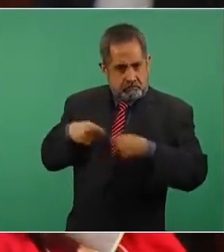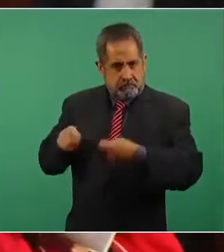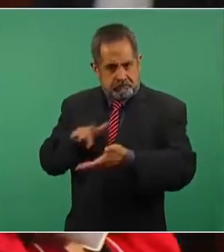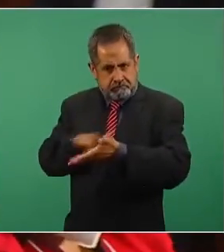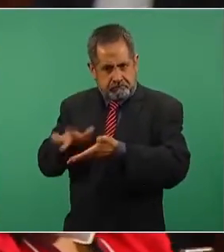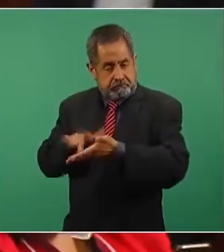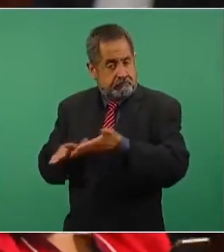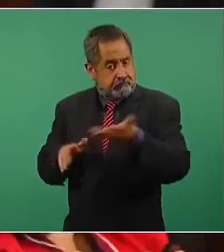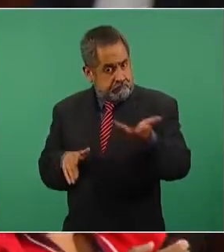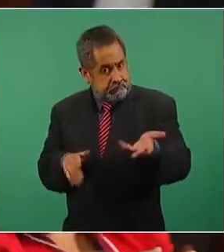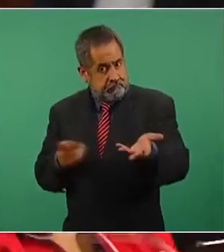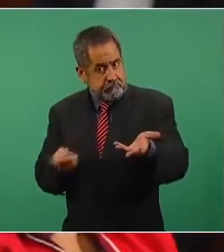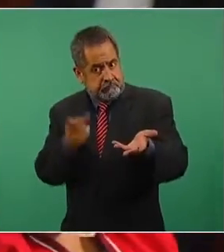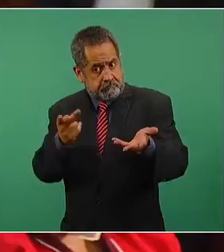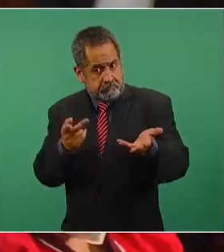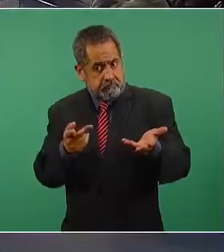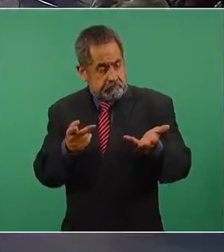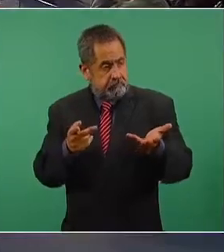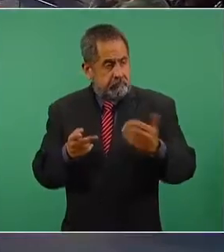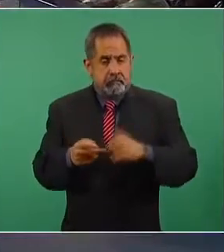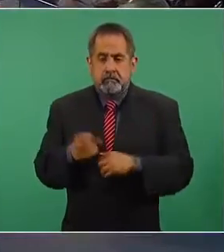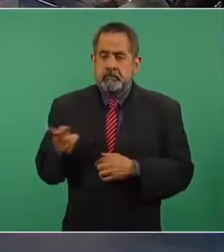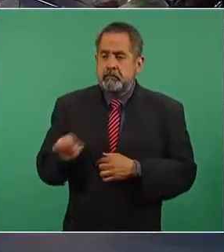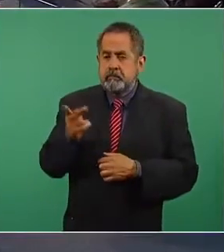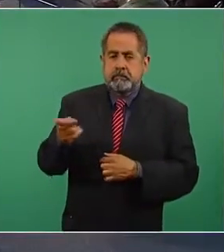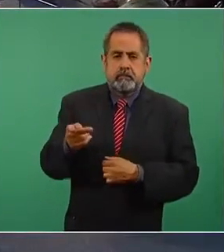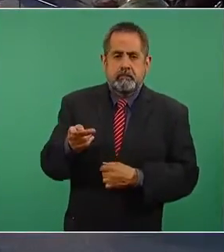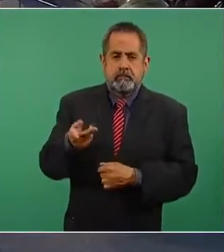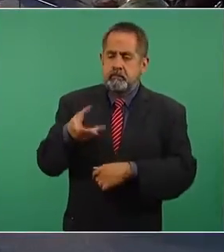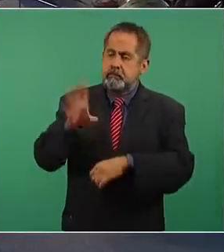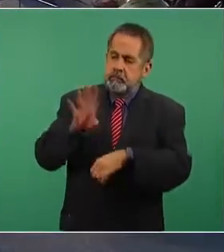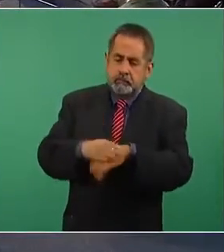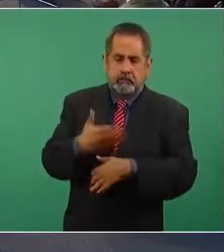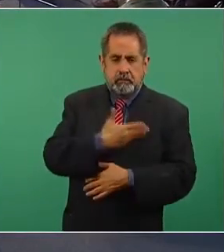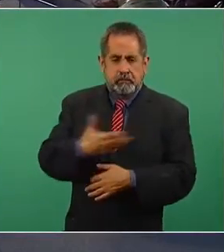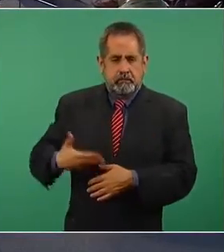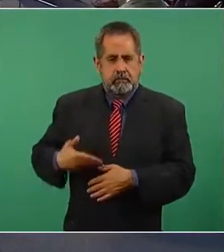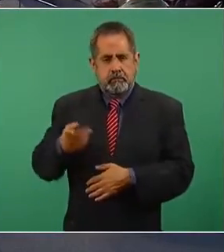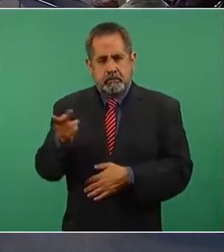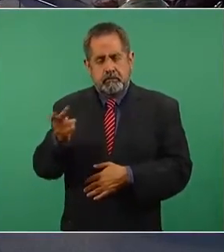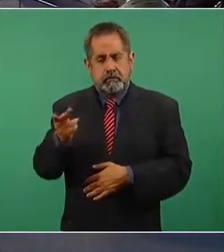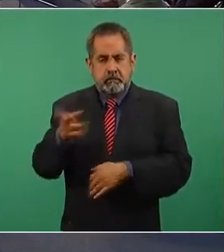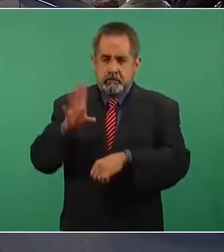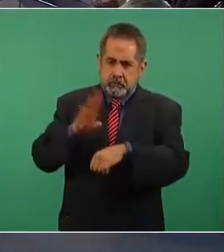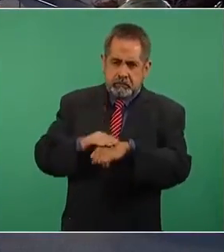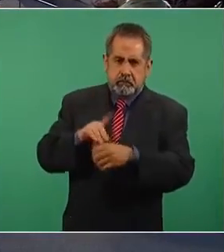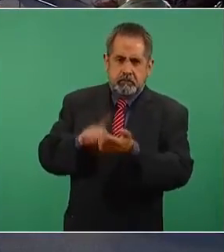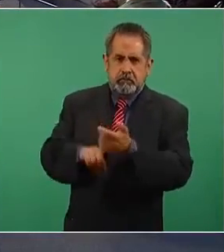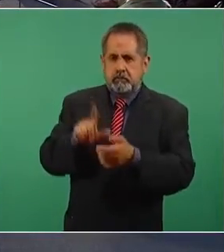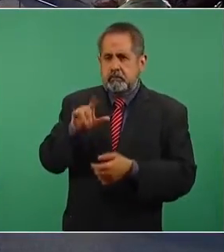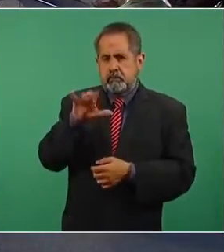y preguntar, por supuesto, al presidente, si me permite, el presidente boliviano,